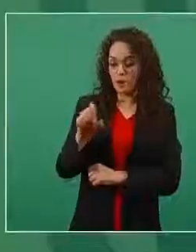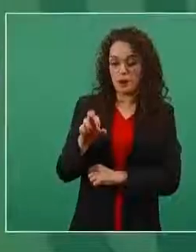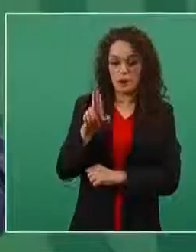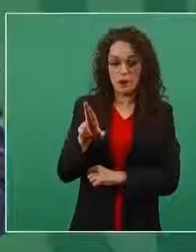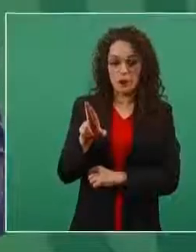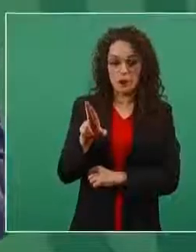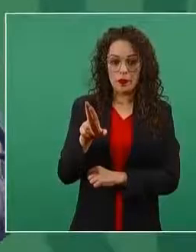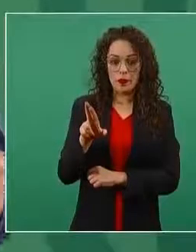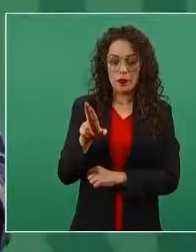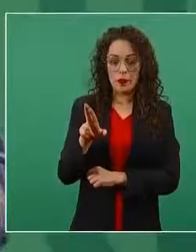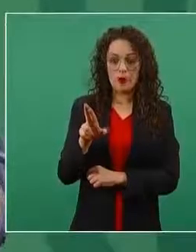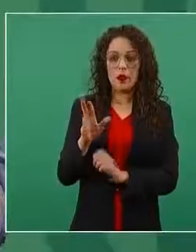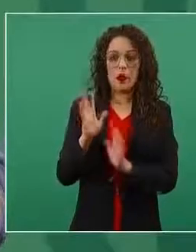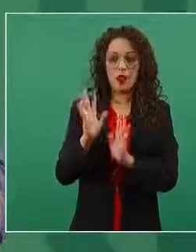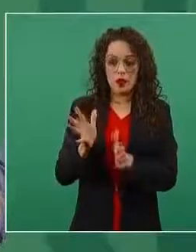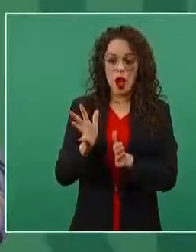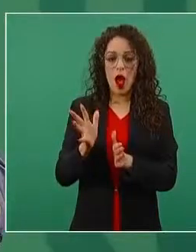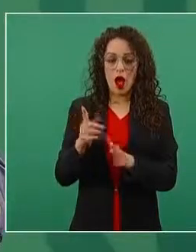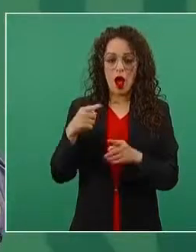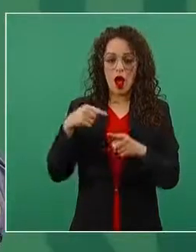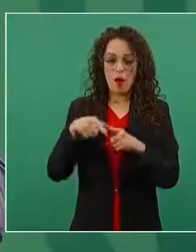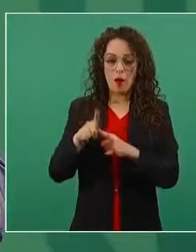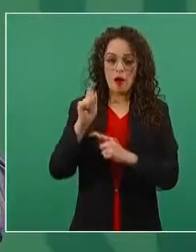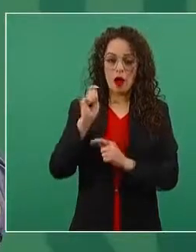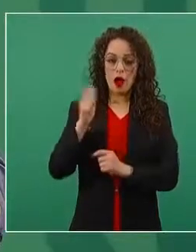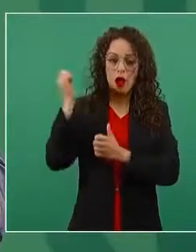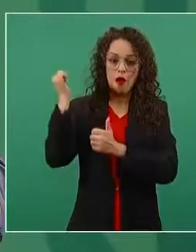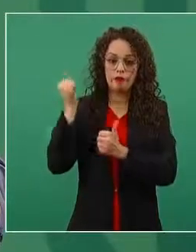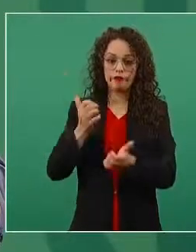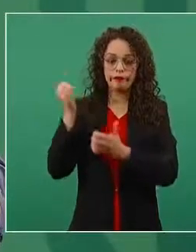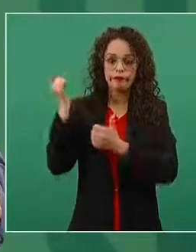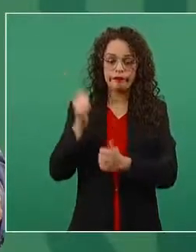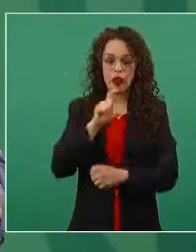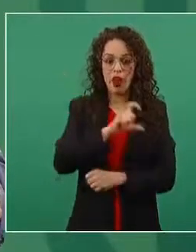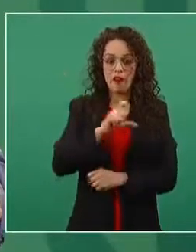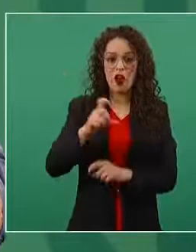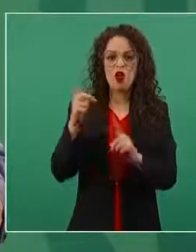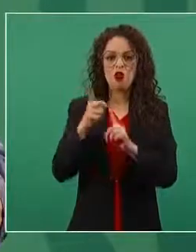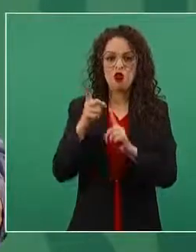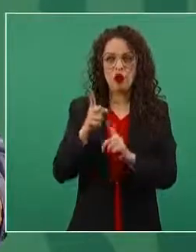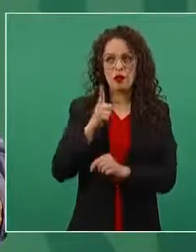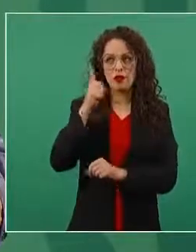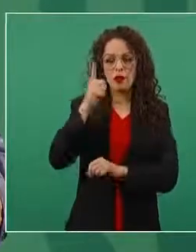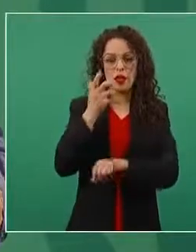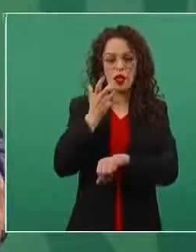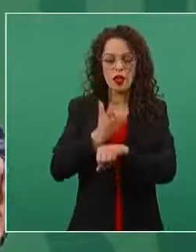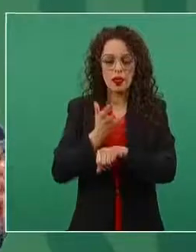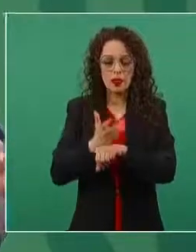empezó a enviar vacunas de Estados Unidos, que antes